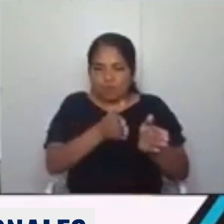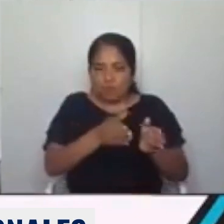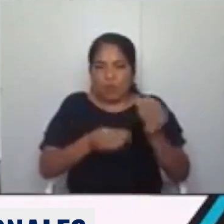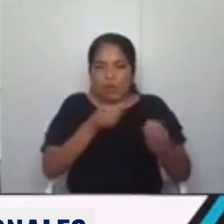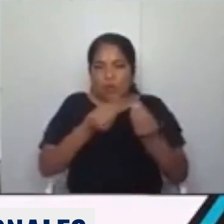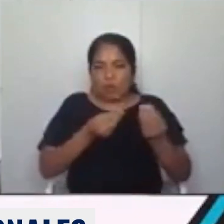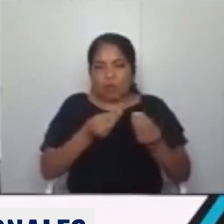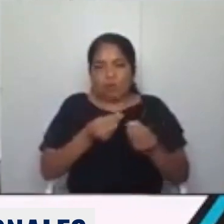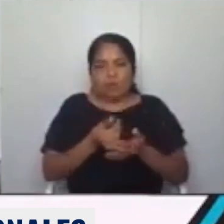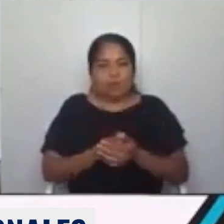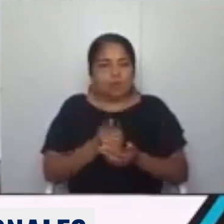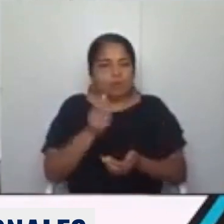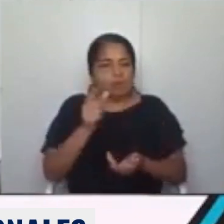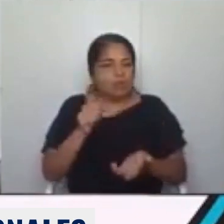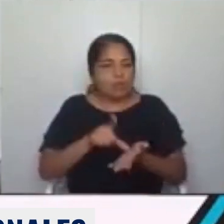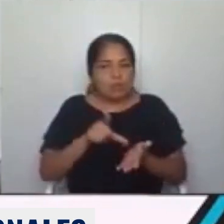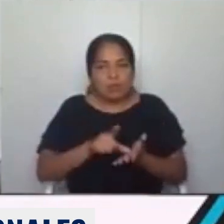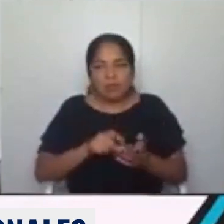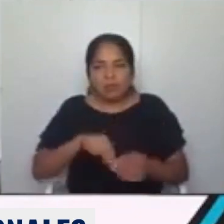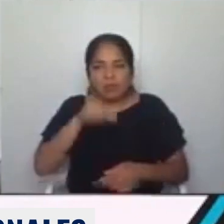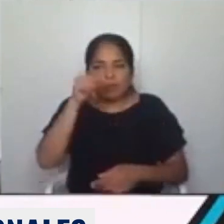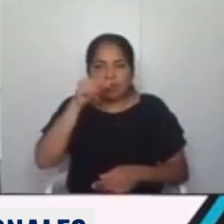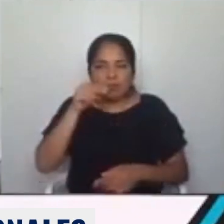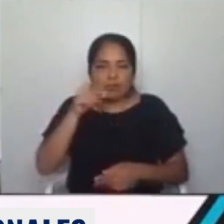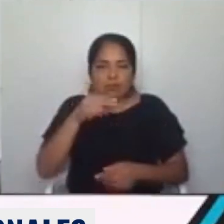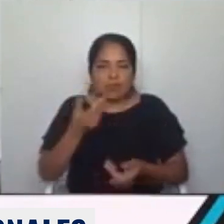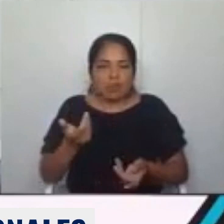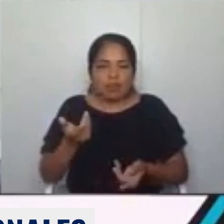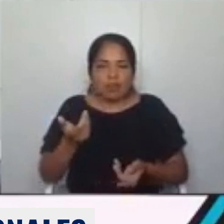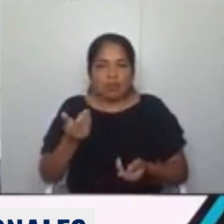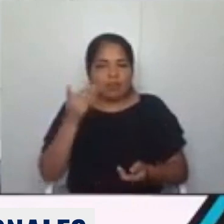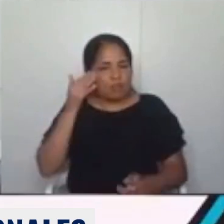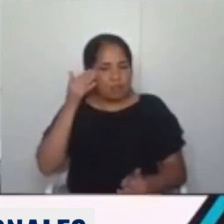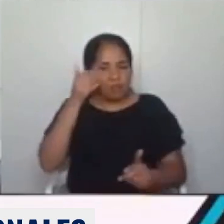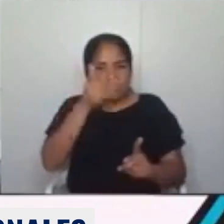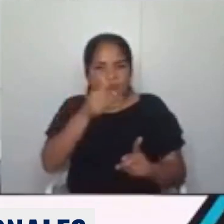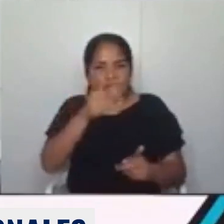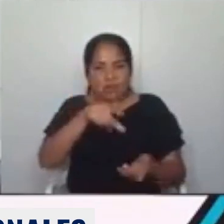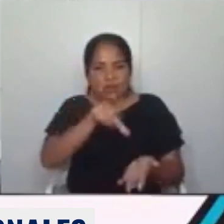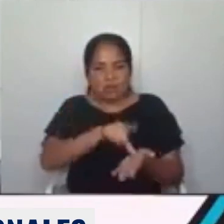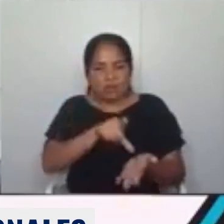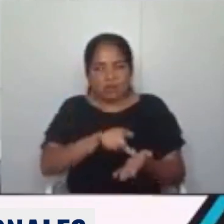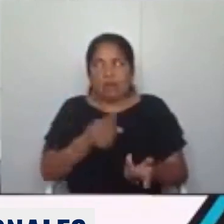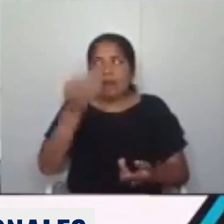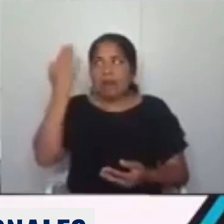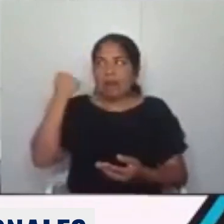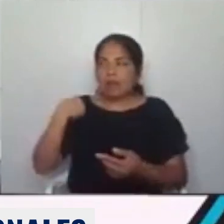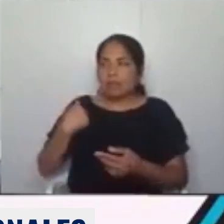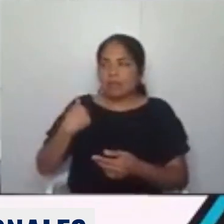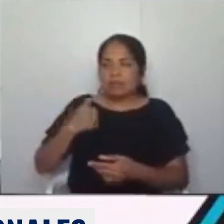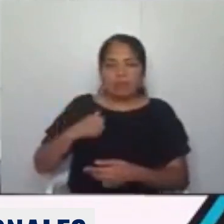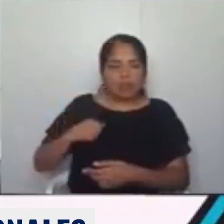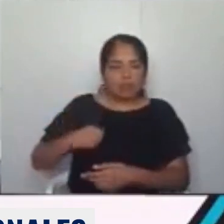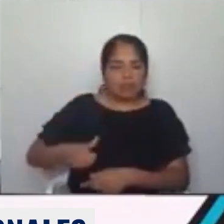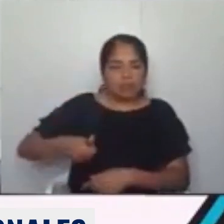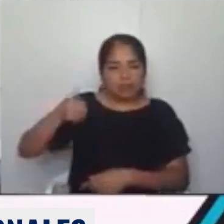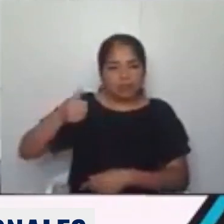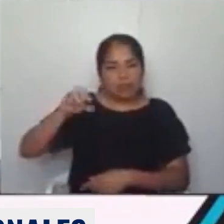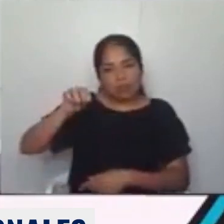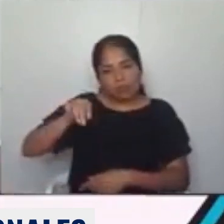existen puentes inclusivos. Durante la gestión pasada le hice saber al alcalde Muñoz de que pues